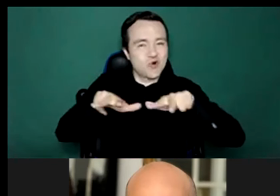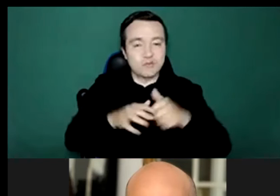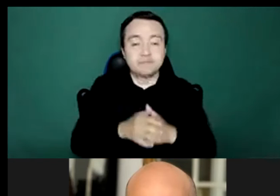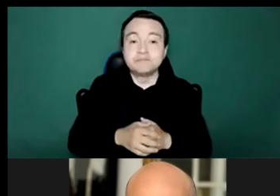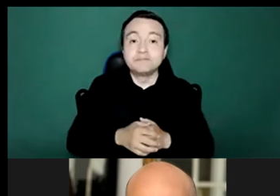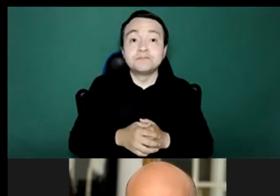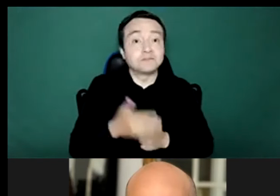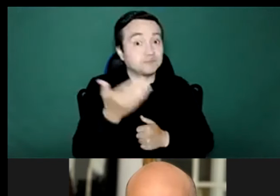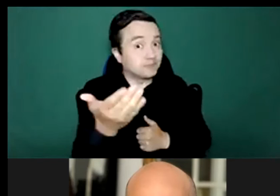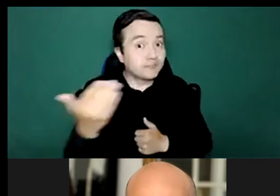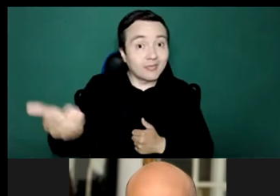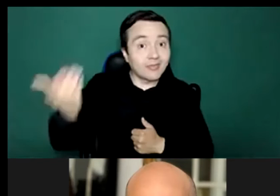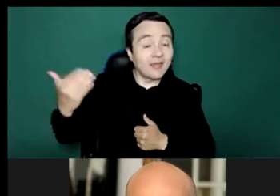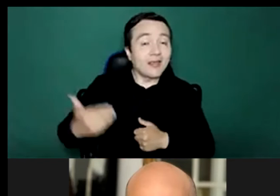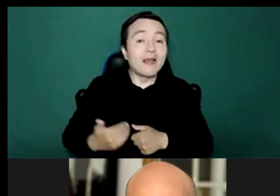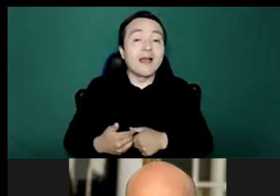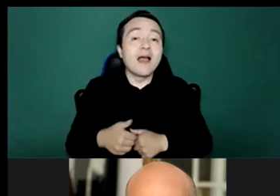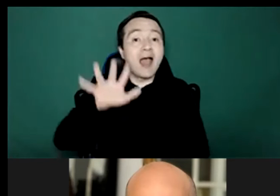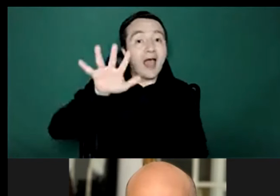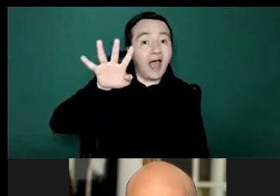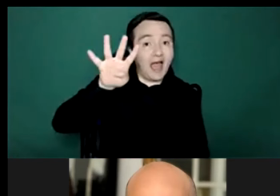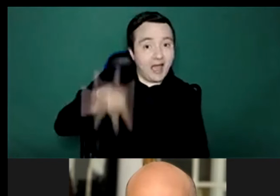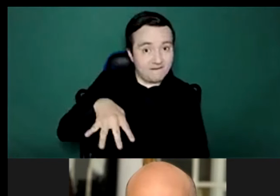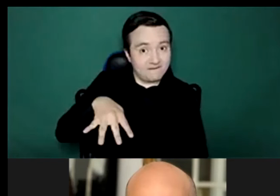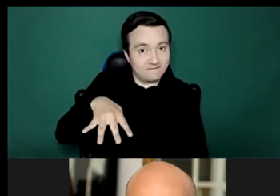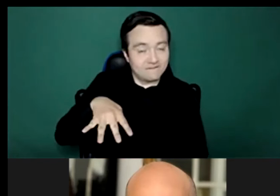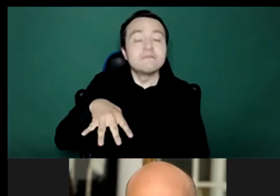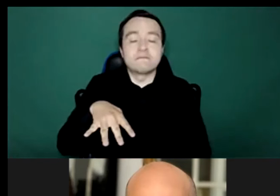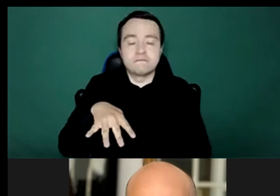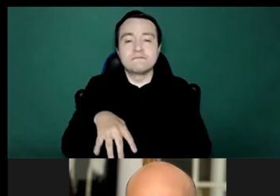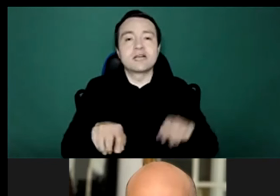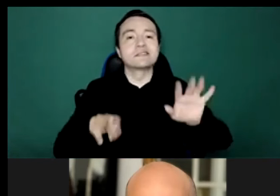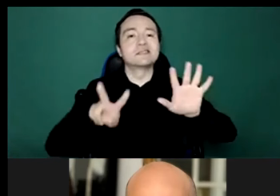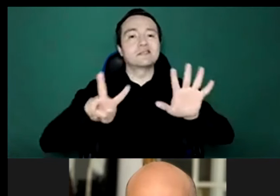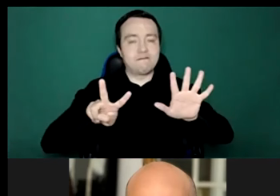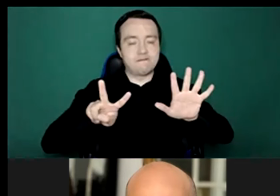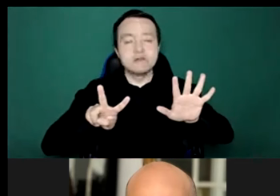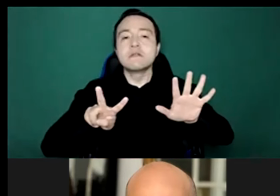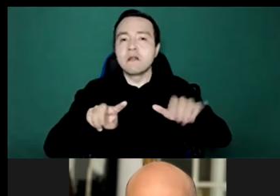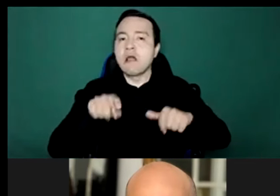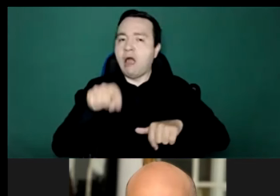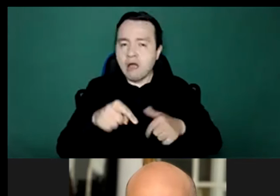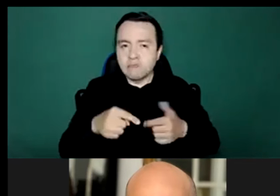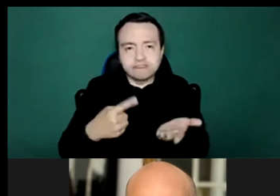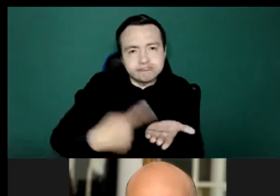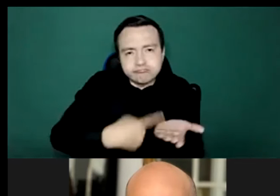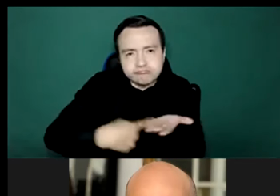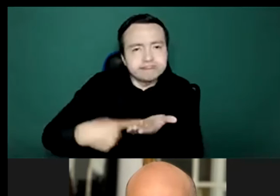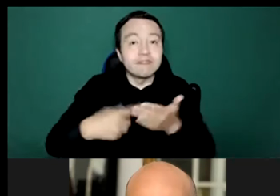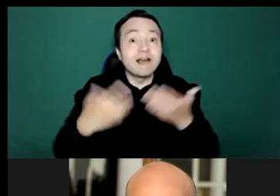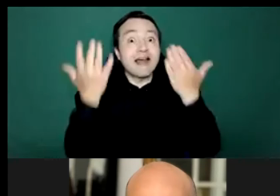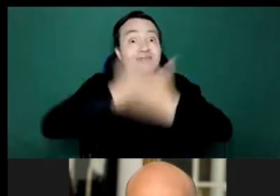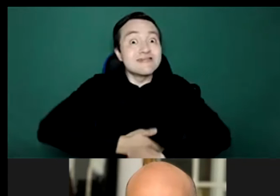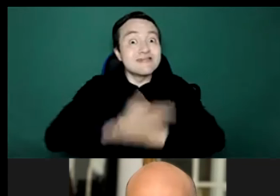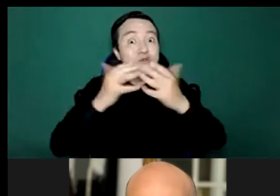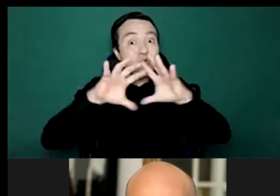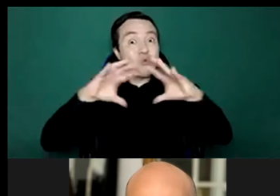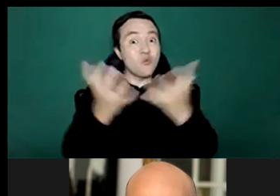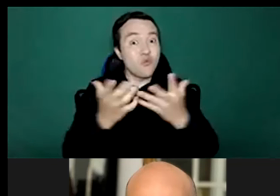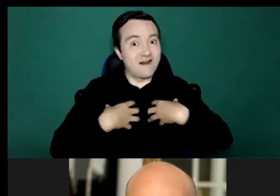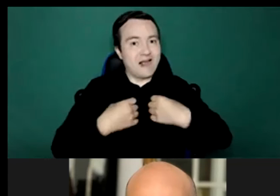Día Mundial de la Salud bajo la consigna de construir un mundo más justo, equitativo y saludable después